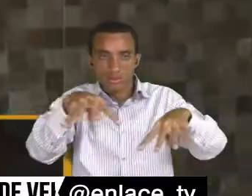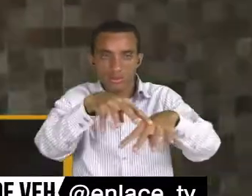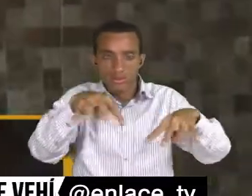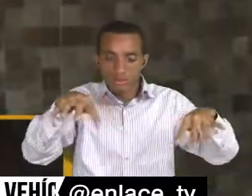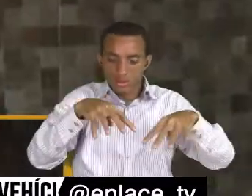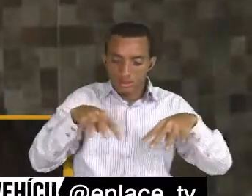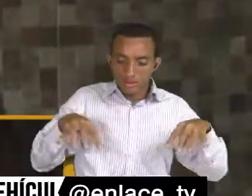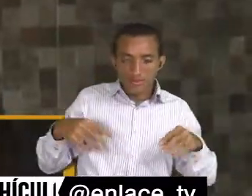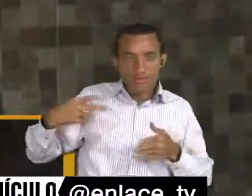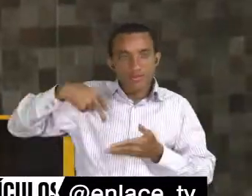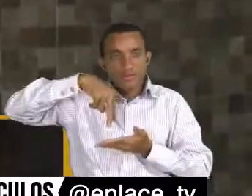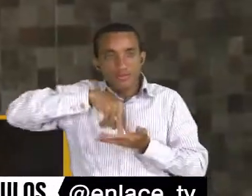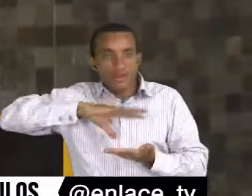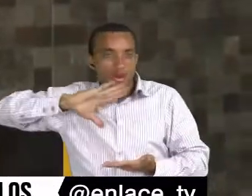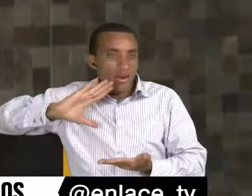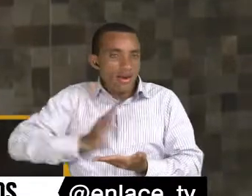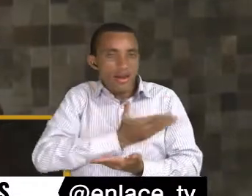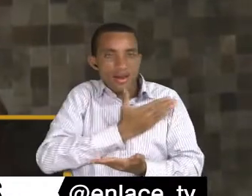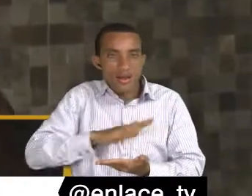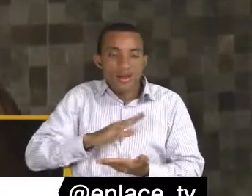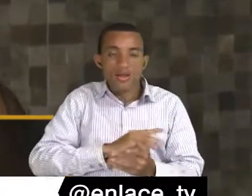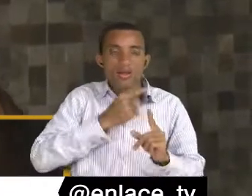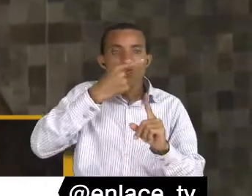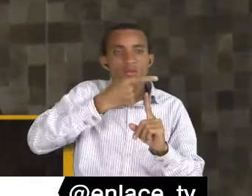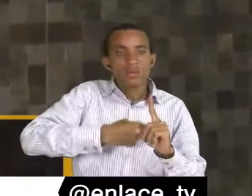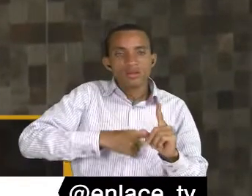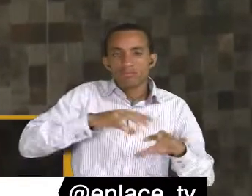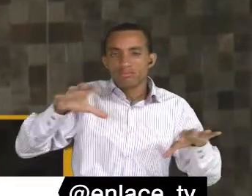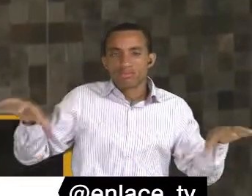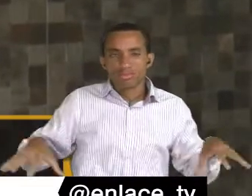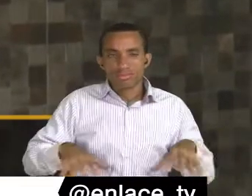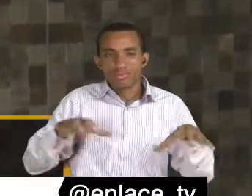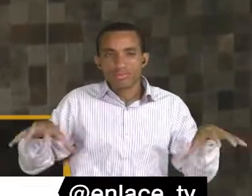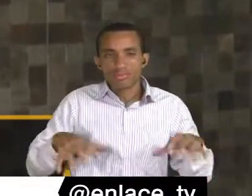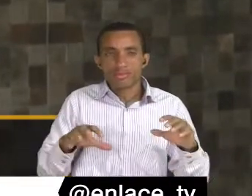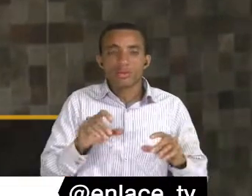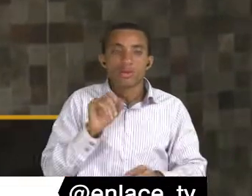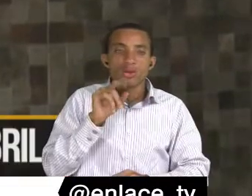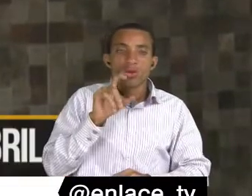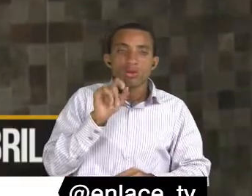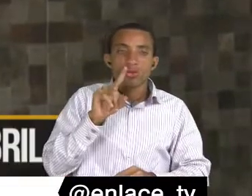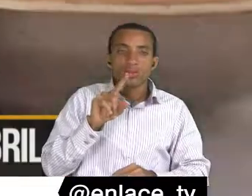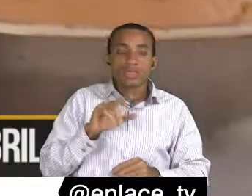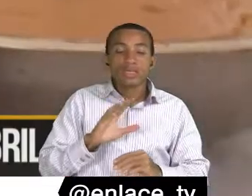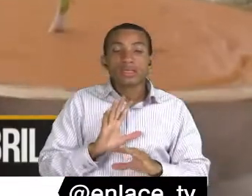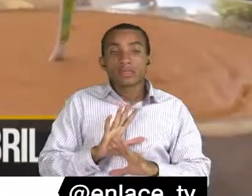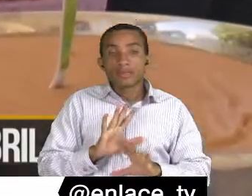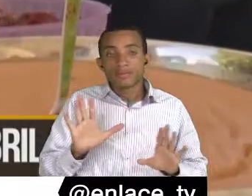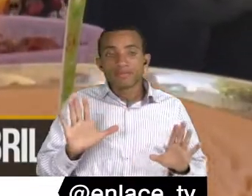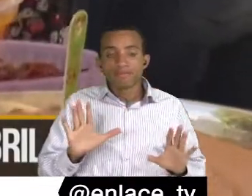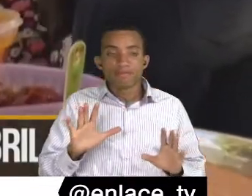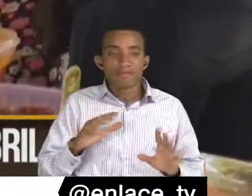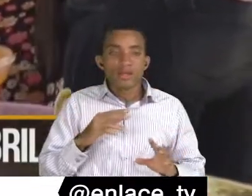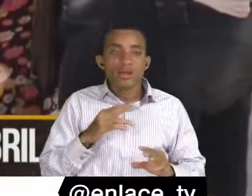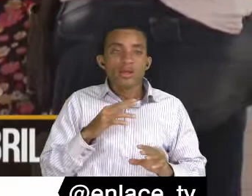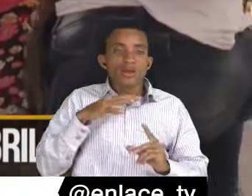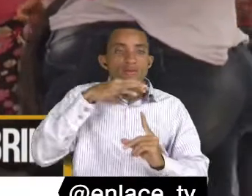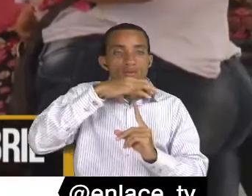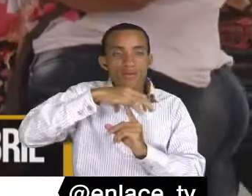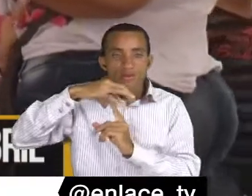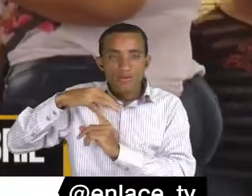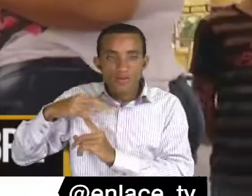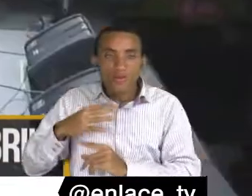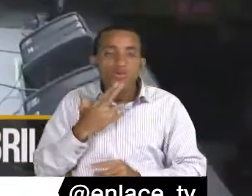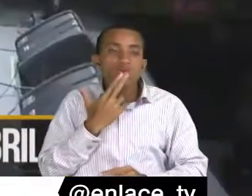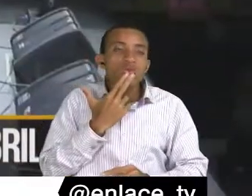abril. Vamos a tener un mes cargado de actividades. Desde el 11 celebraremos lo que es el Festival Nacional del Dulce, luego pasaremos